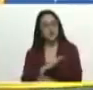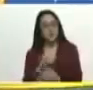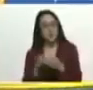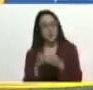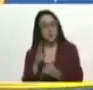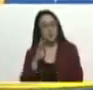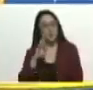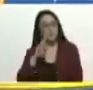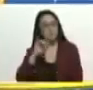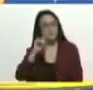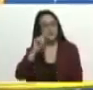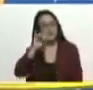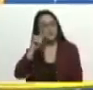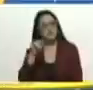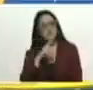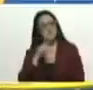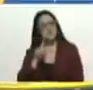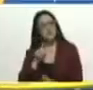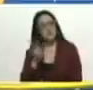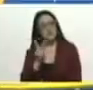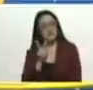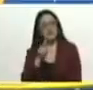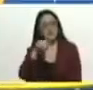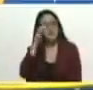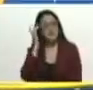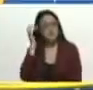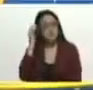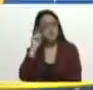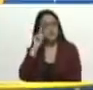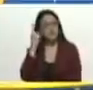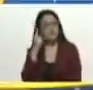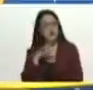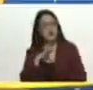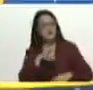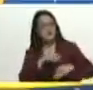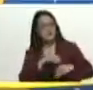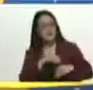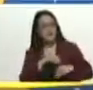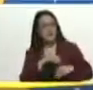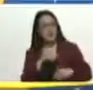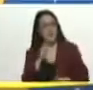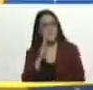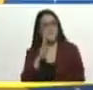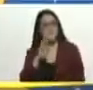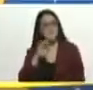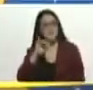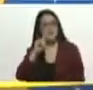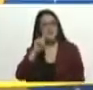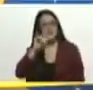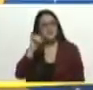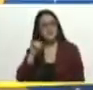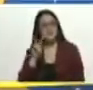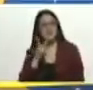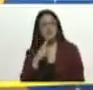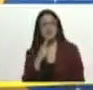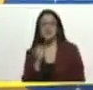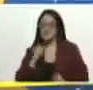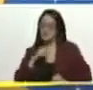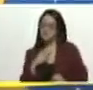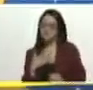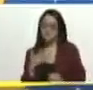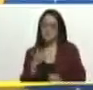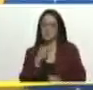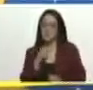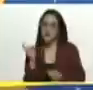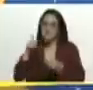preguntan de Venezuela, ¿ustedes aspiran algún día a ser aceptados en los BRICS? Venezuela dice sí, quisiéramos ser parte de los